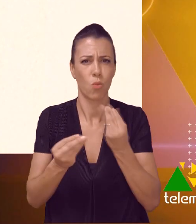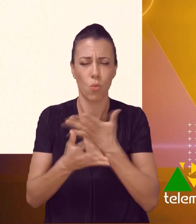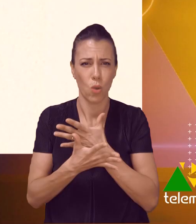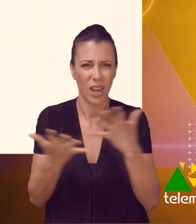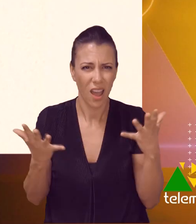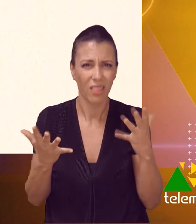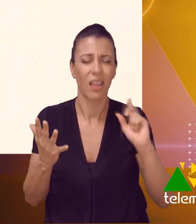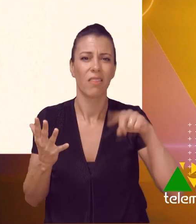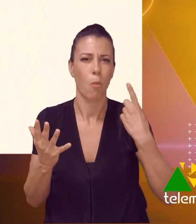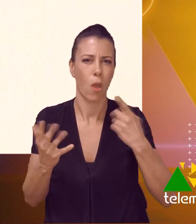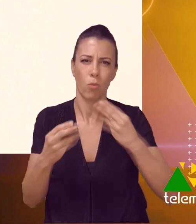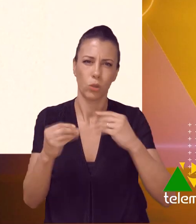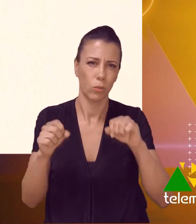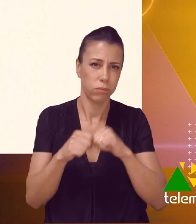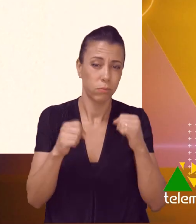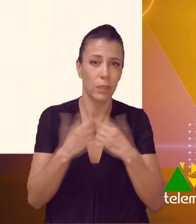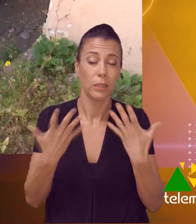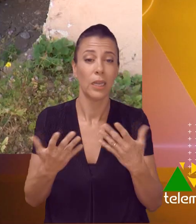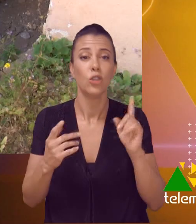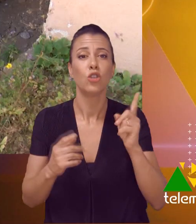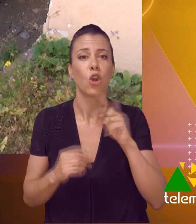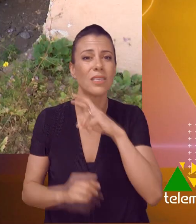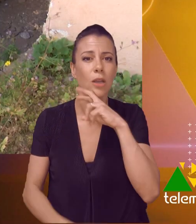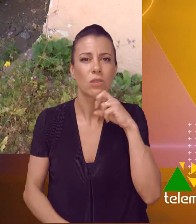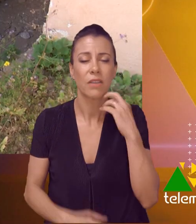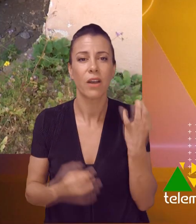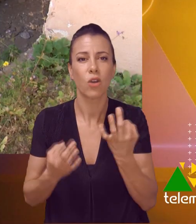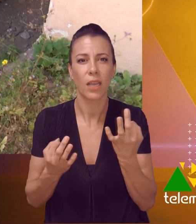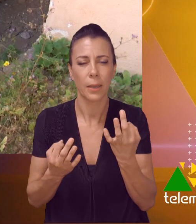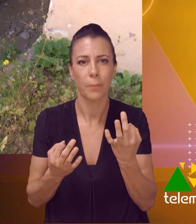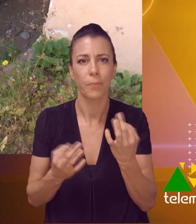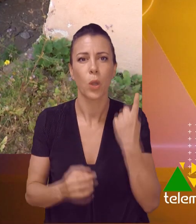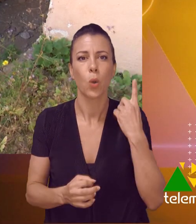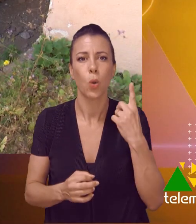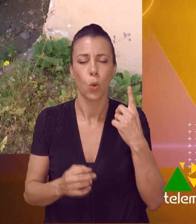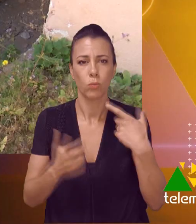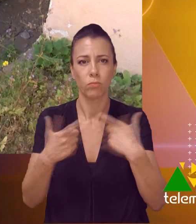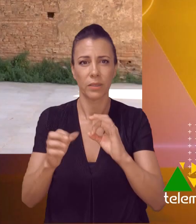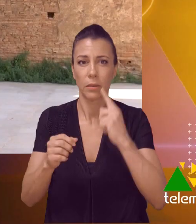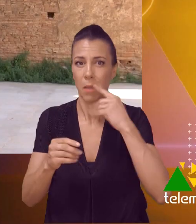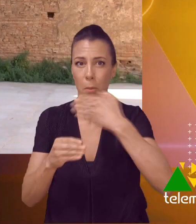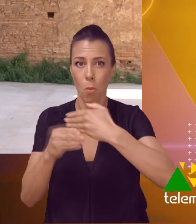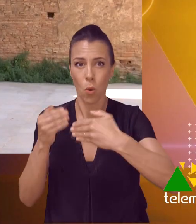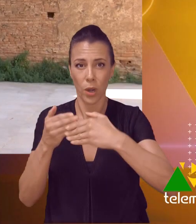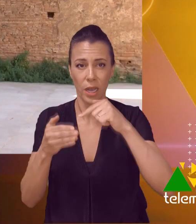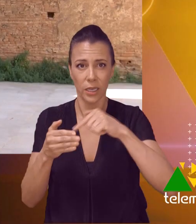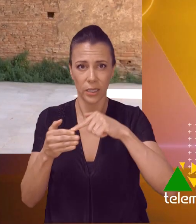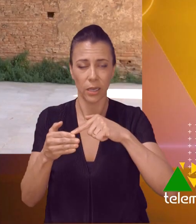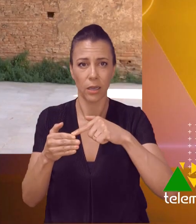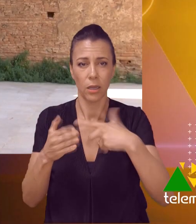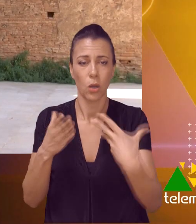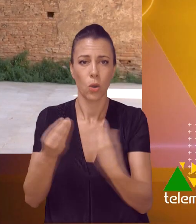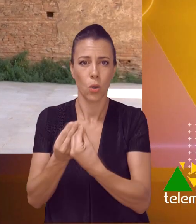muy devastadoras y no se ha conservado. Se ha conservado solamente un trozo de muralla que está adosada,